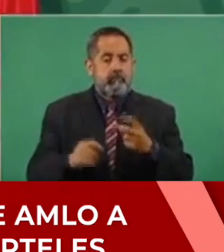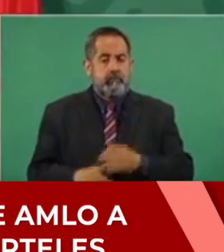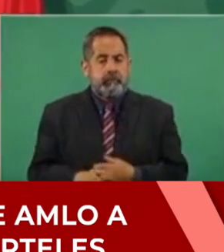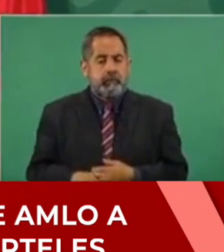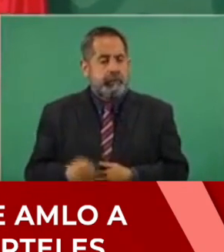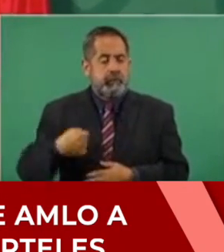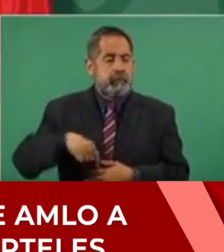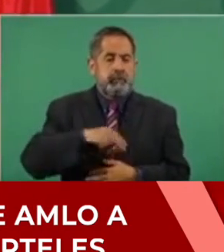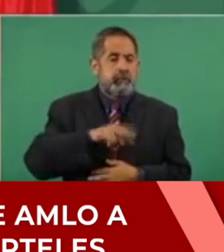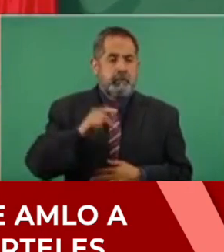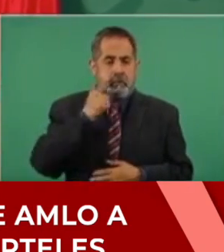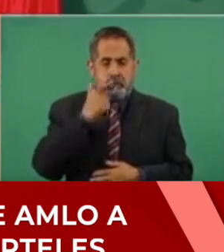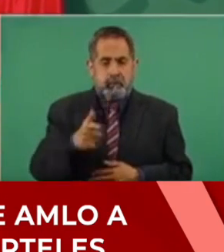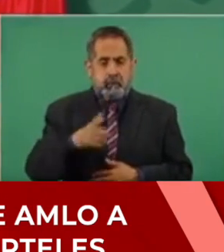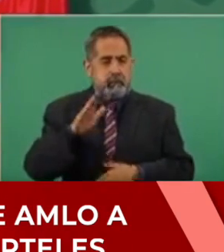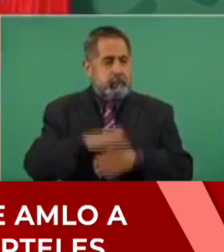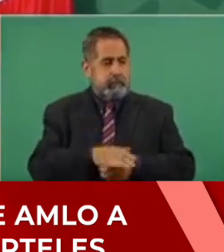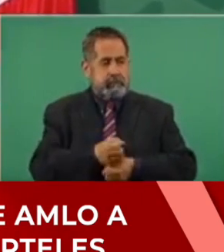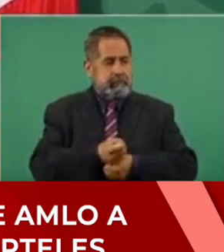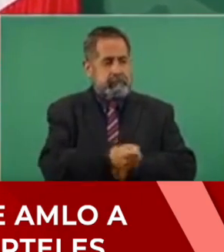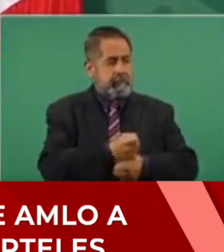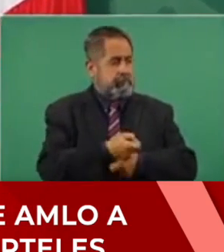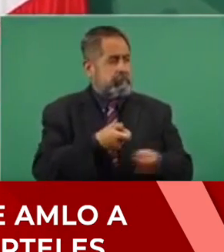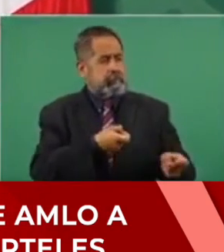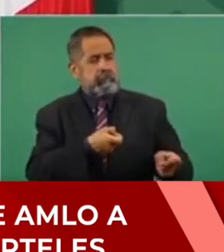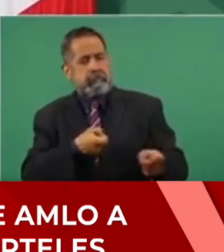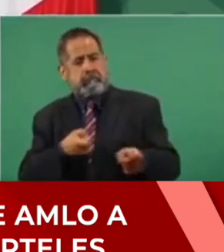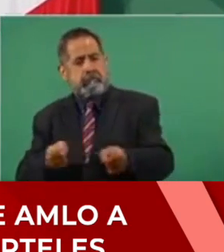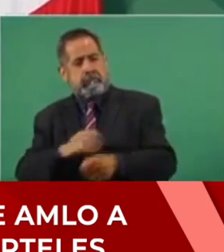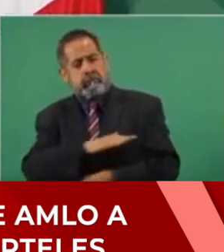no queremos que haya masacres como antes.